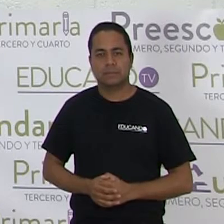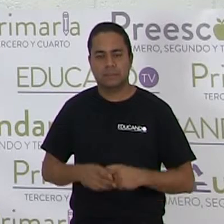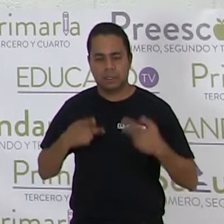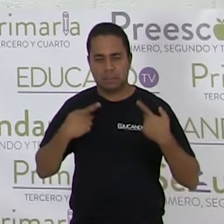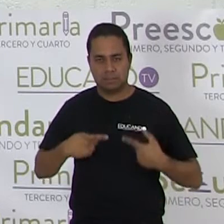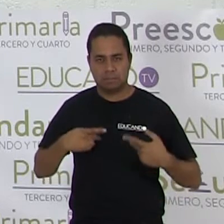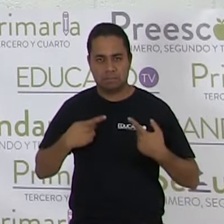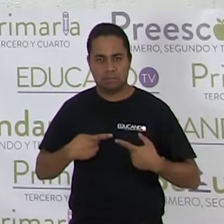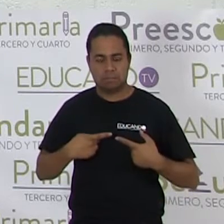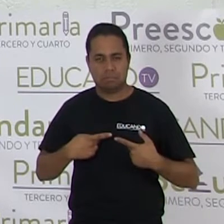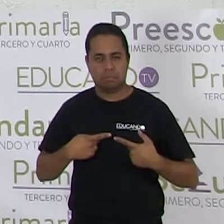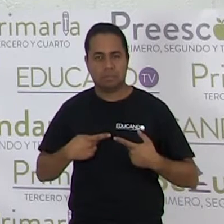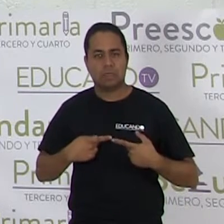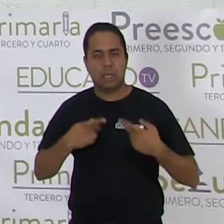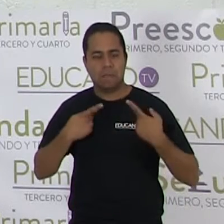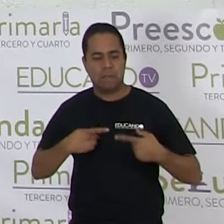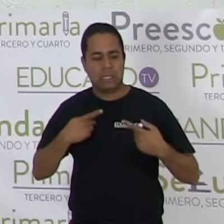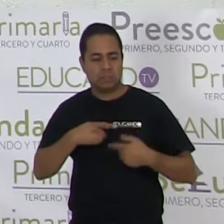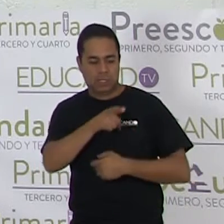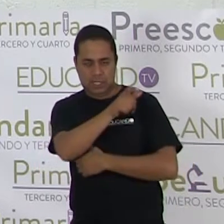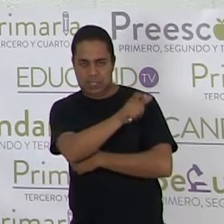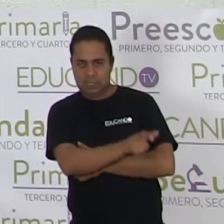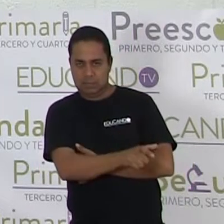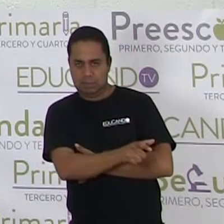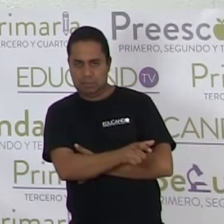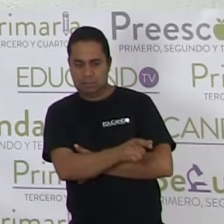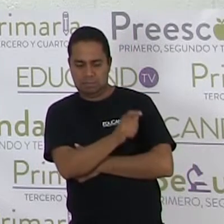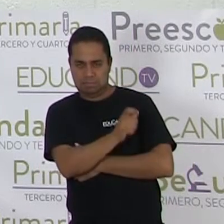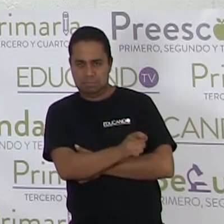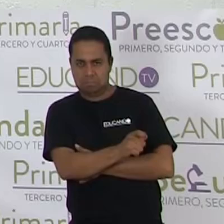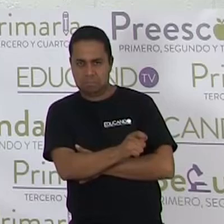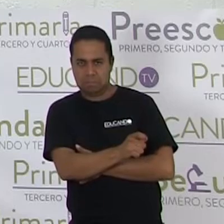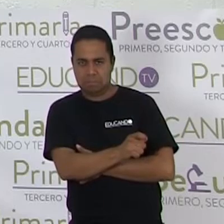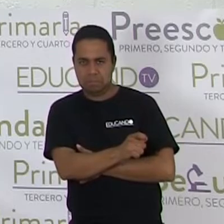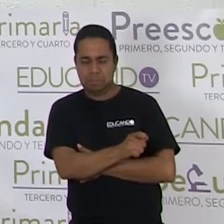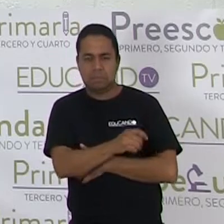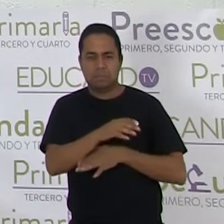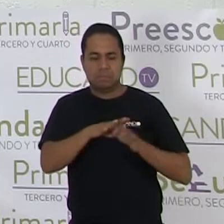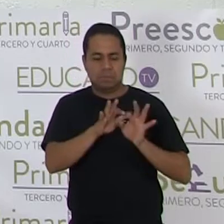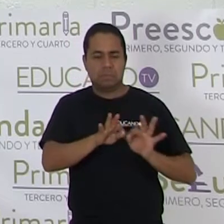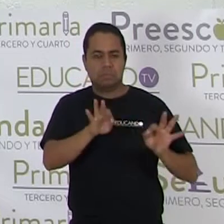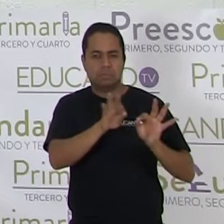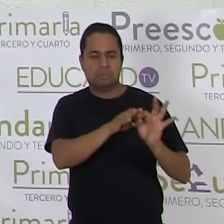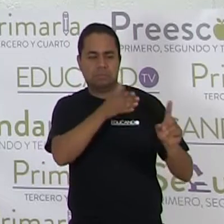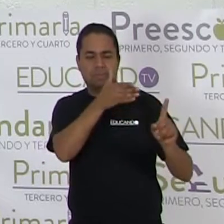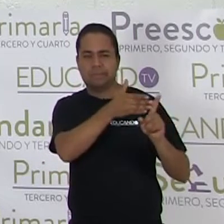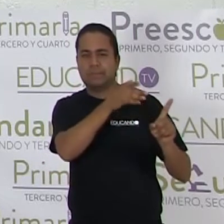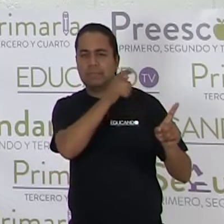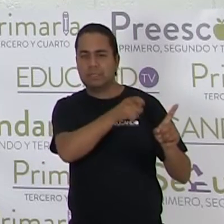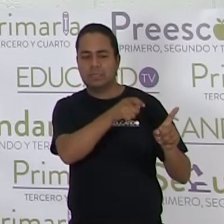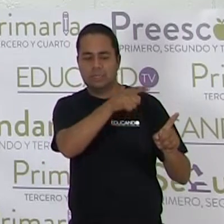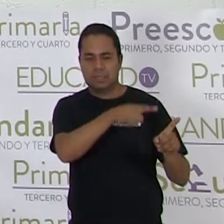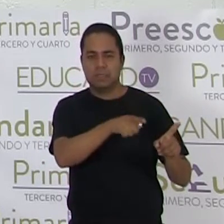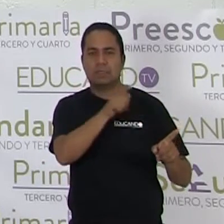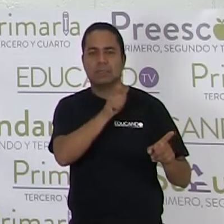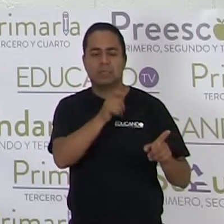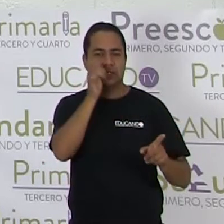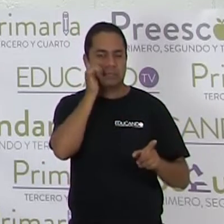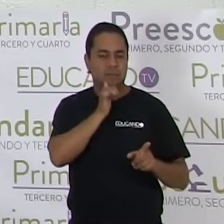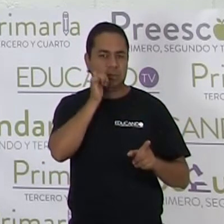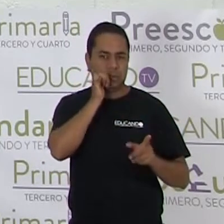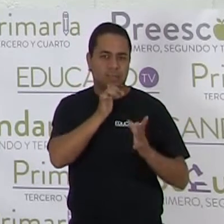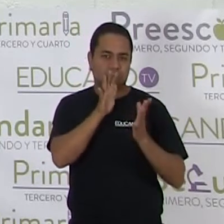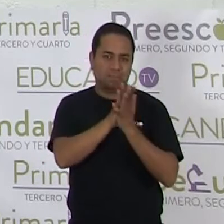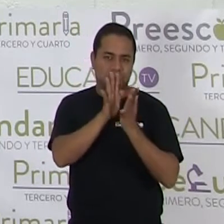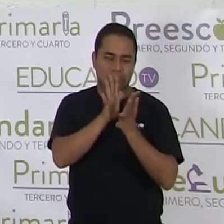personajes. Los personajes, de manera central, son aquellos que participan de